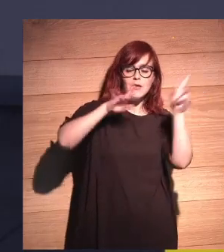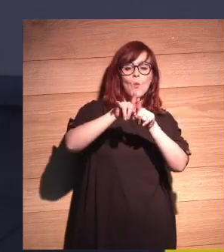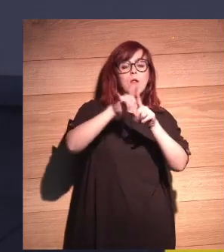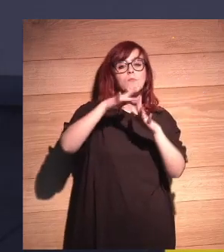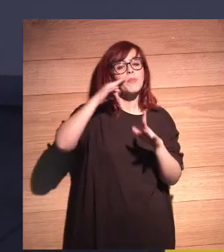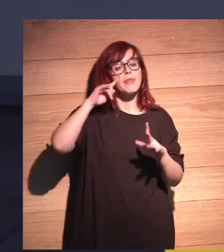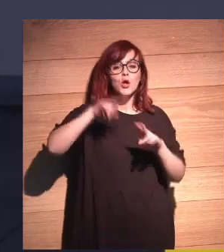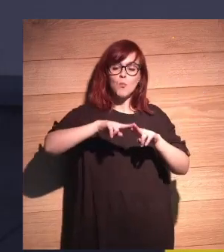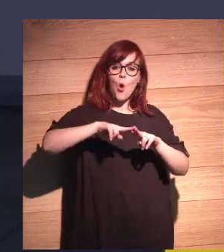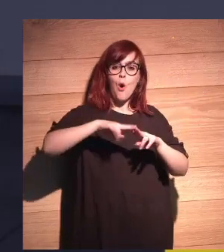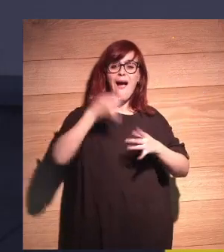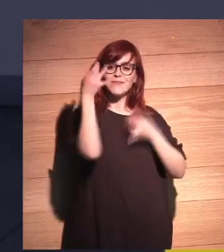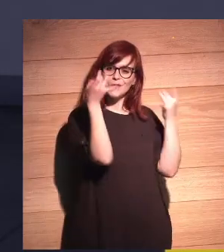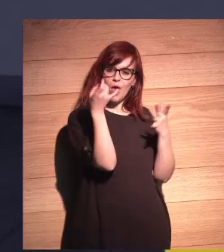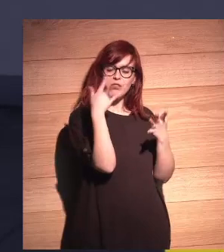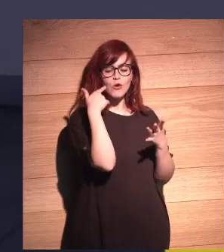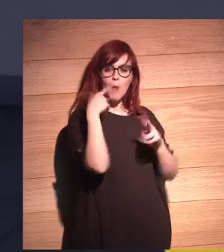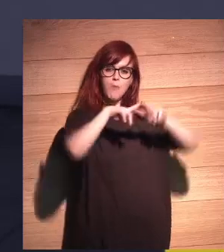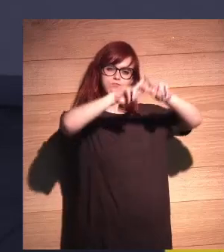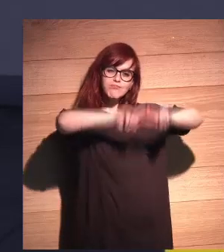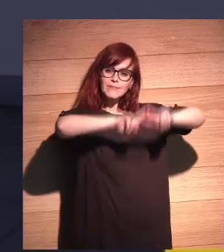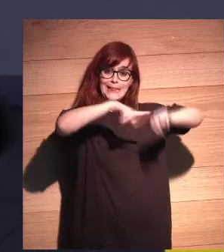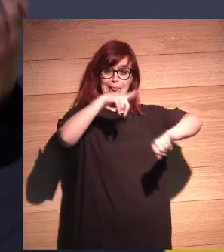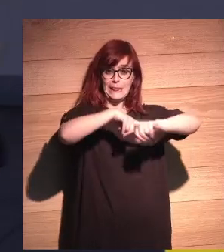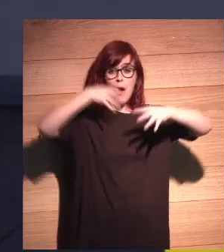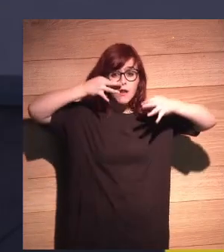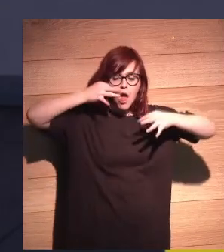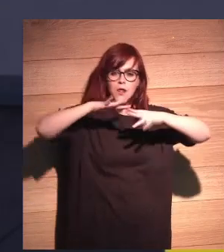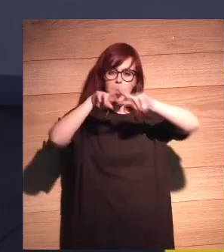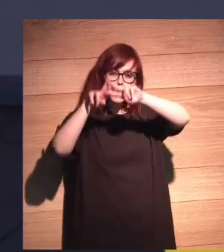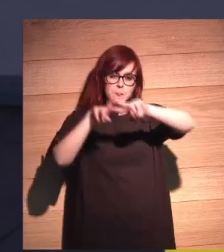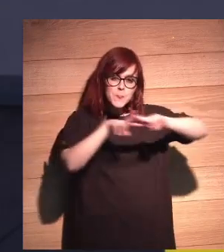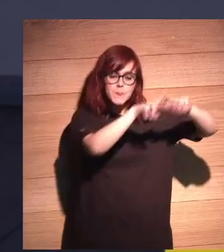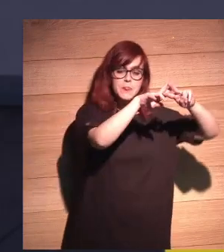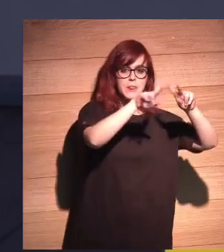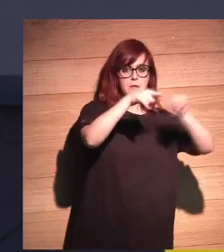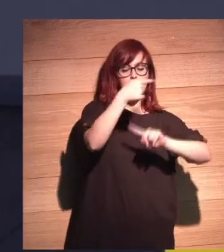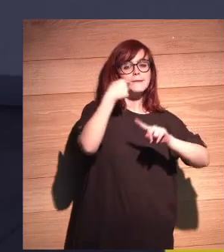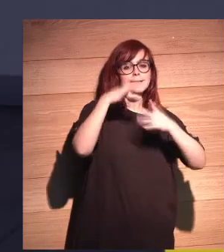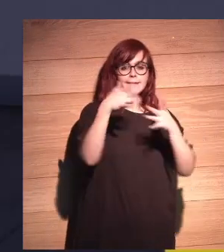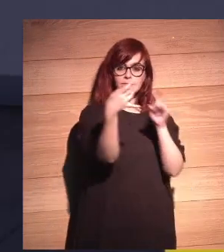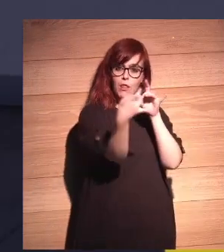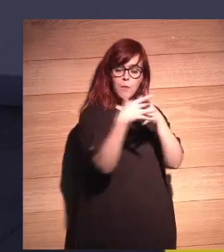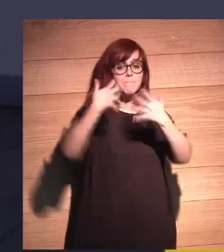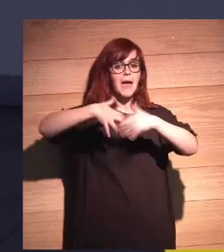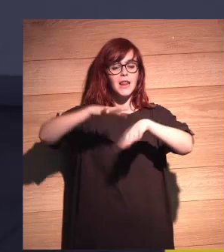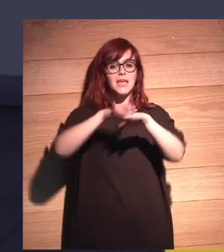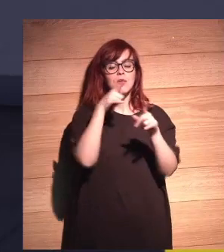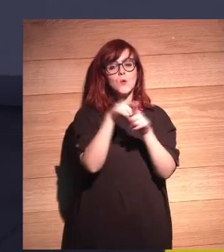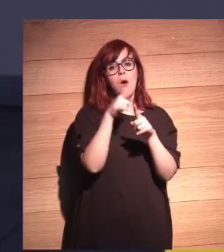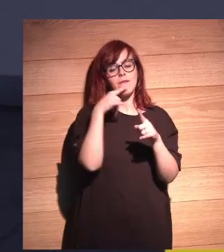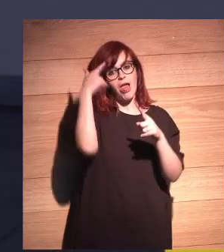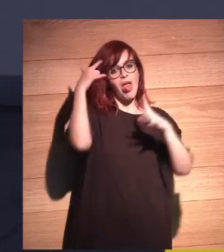registrarla, podemos leer esa actividad en tiempo real e interaccionar, por ejemplo, con las máquinas en lo que llamamos